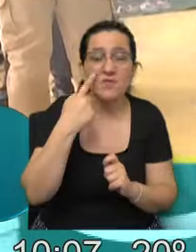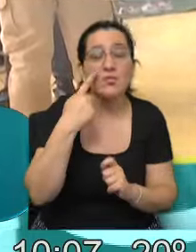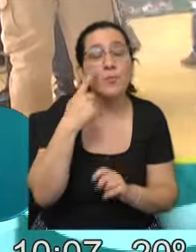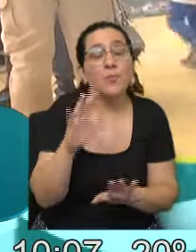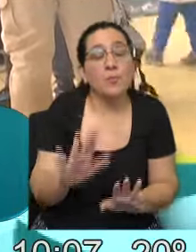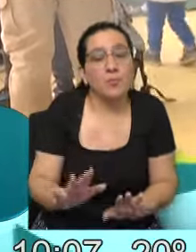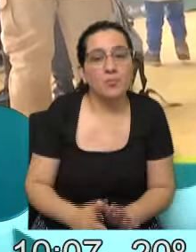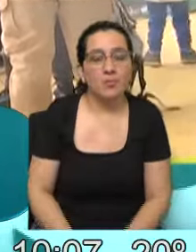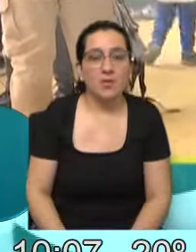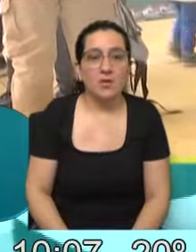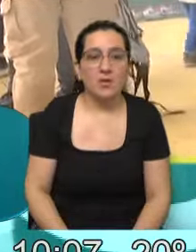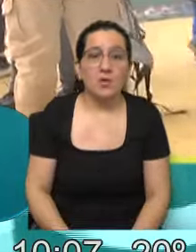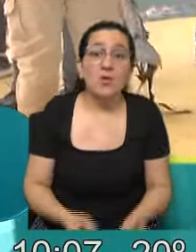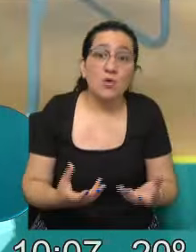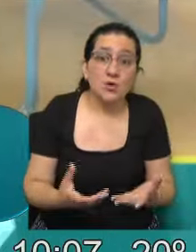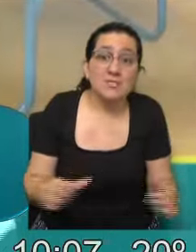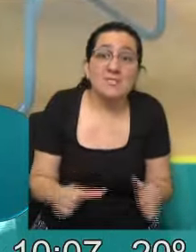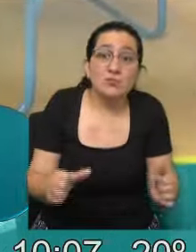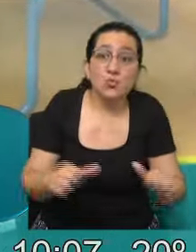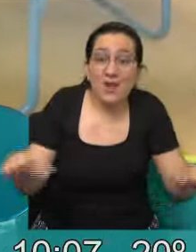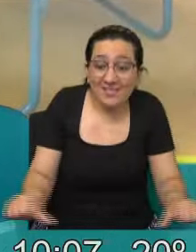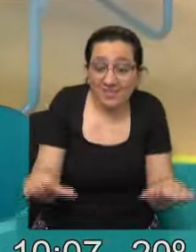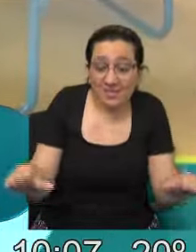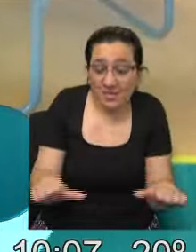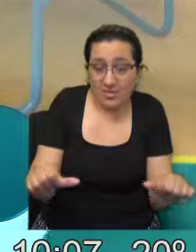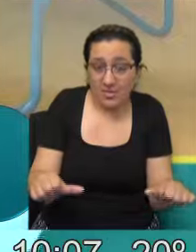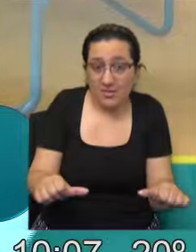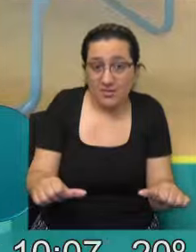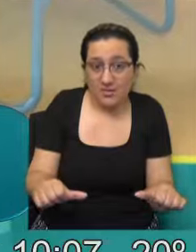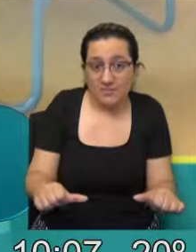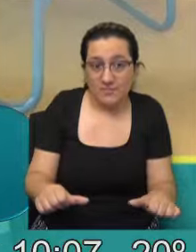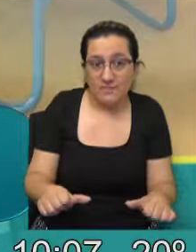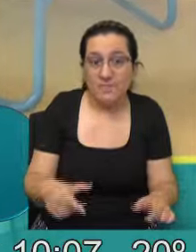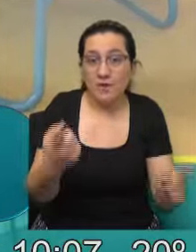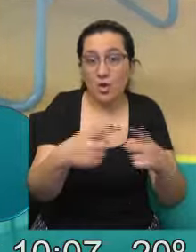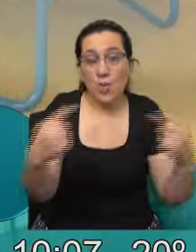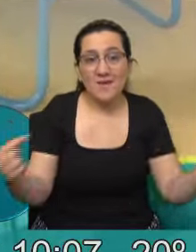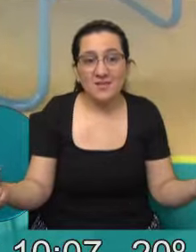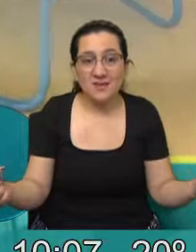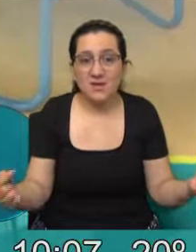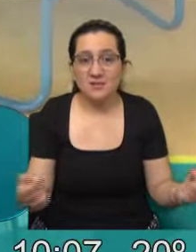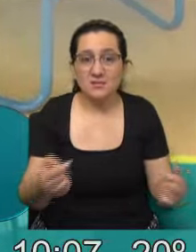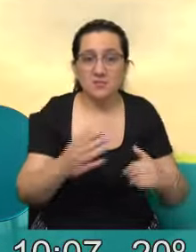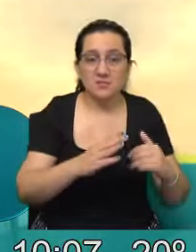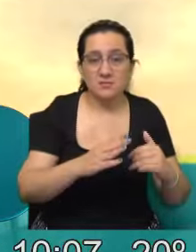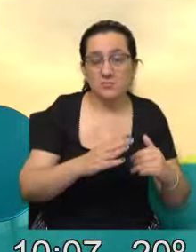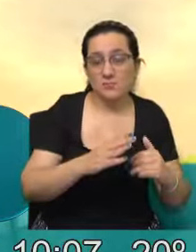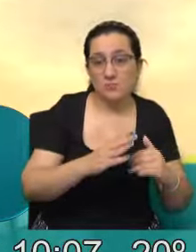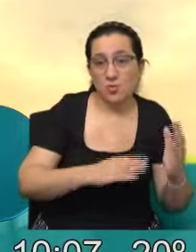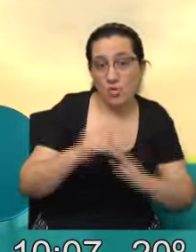edificio y jugarnos a hacer una actividad con materiales de de obras